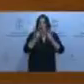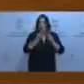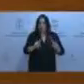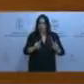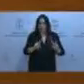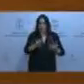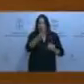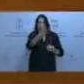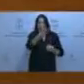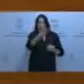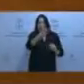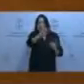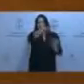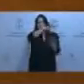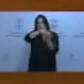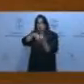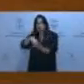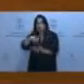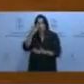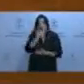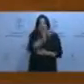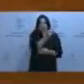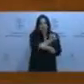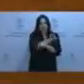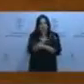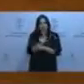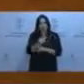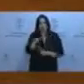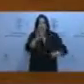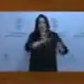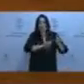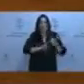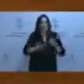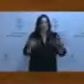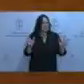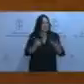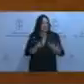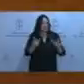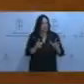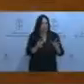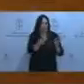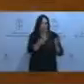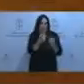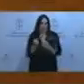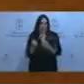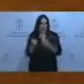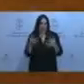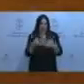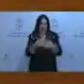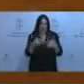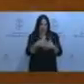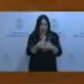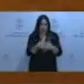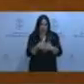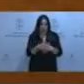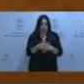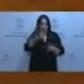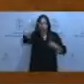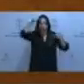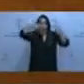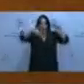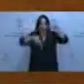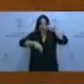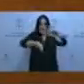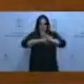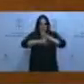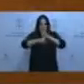de 200 centros, colegios e institutos con graves problemas y deficiencias en sus infraestructuras. Siguen las mismas goteras, siguen las